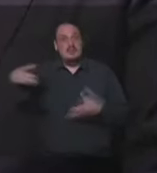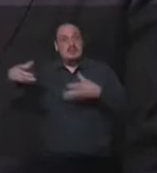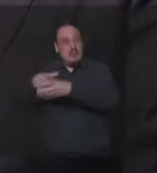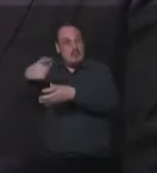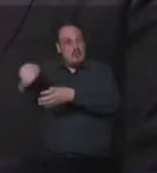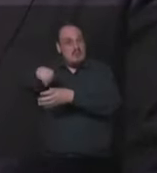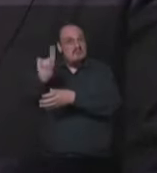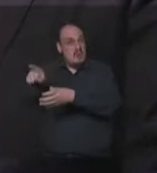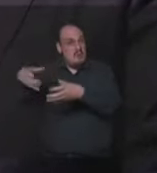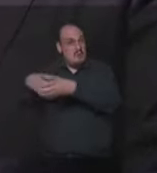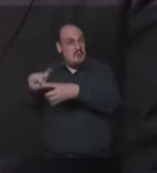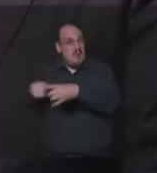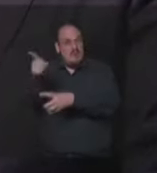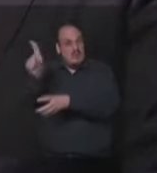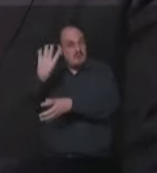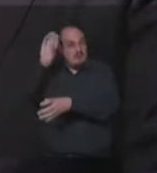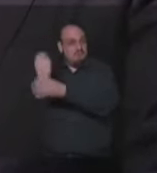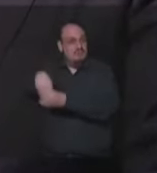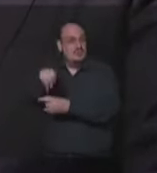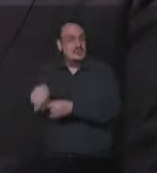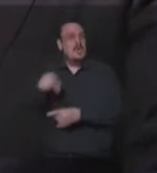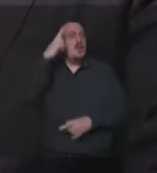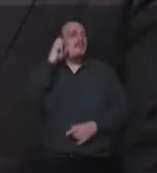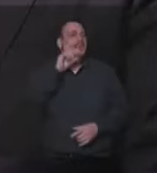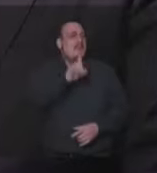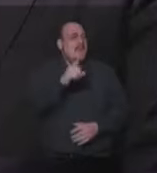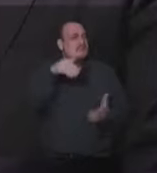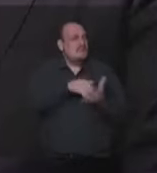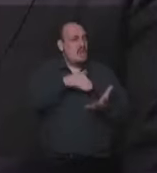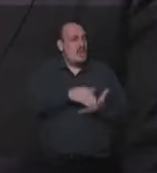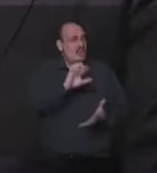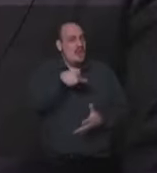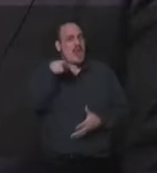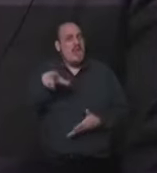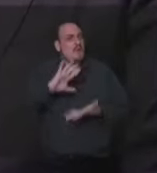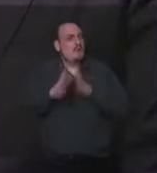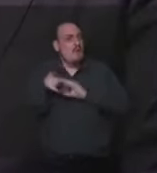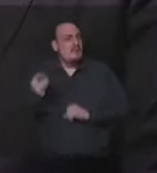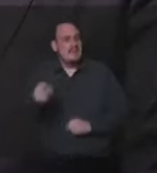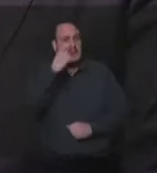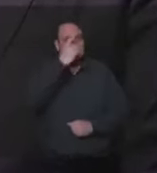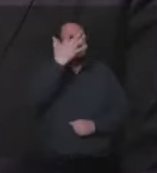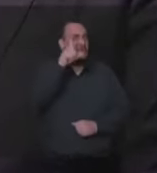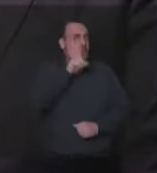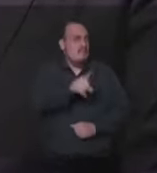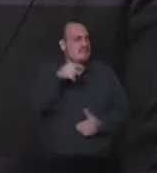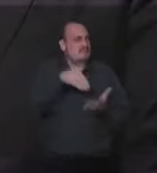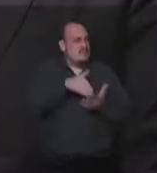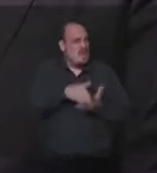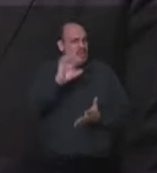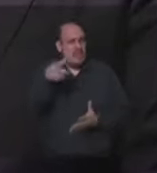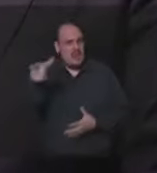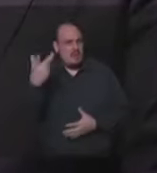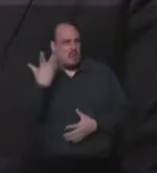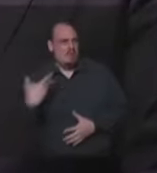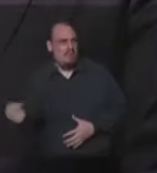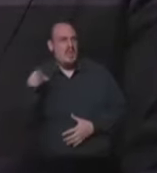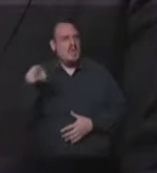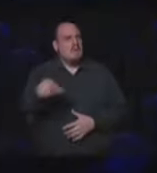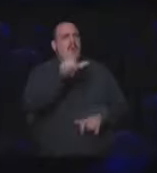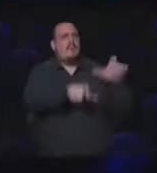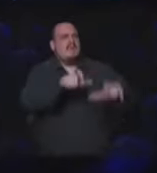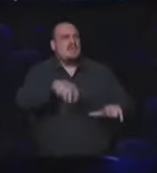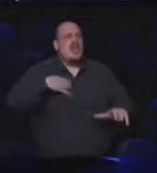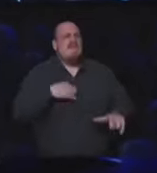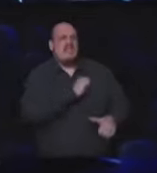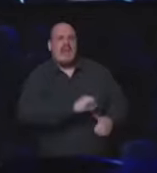que vos participá nos están robando 90,000 millones de dólares y este año Te estás llevando de esa manera 25,000 millones de dólares a quién queré seguir jodiéndolo la vida con